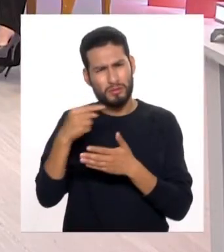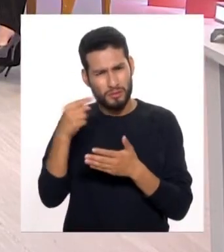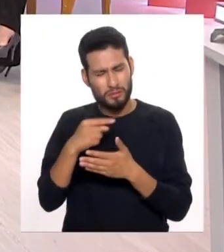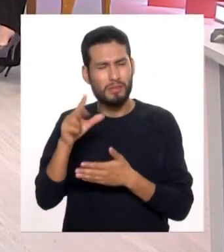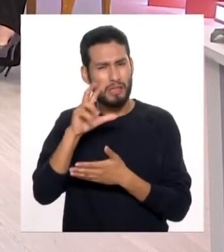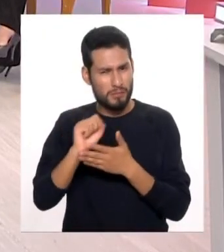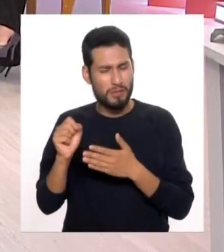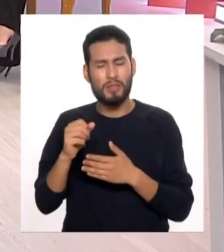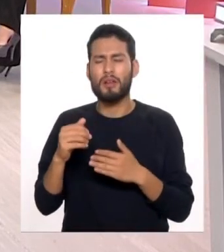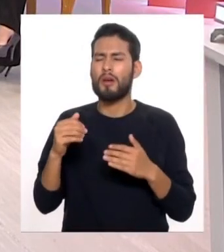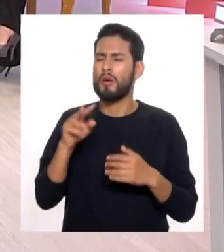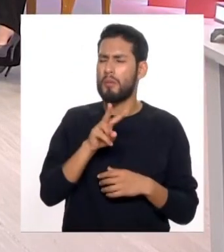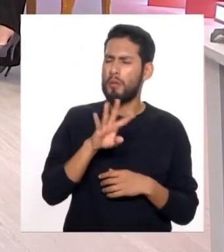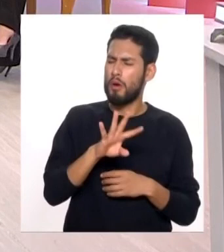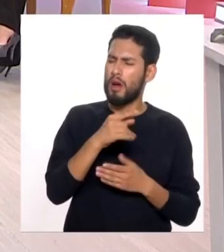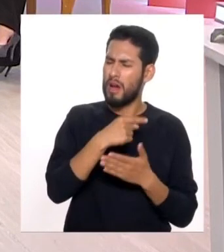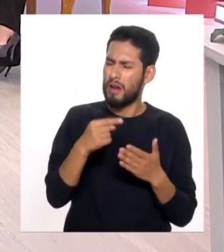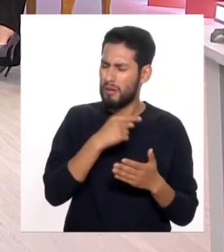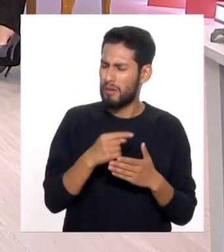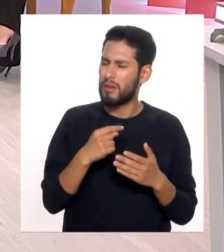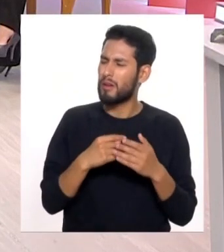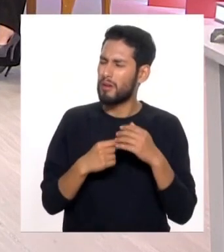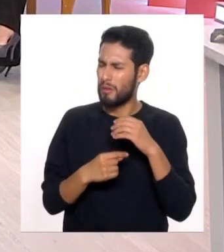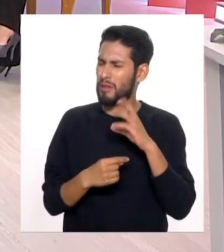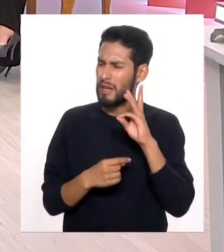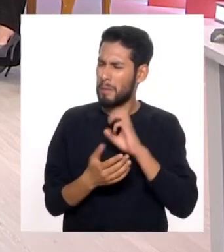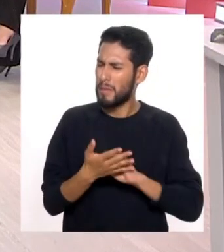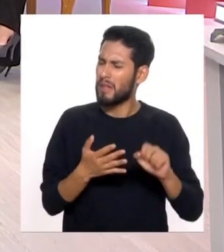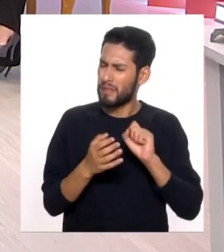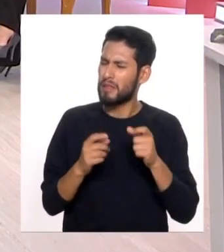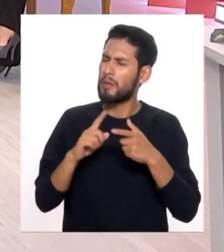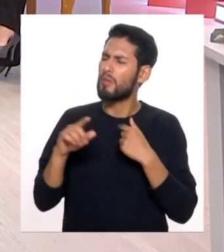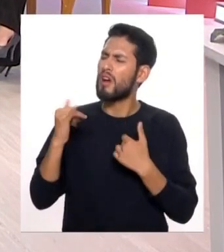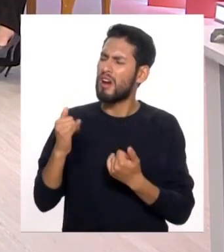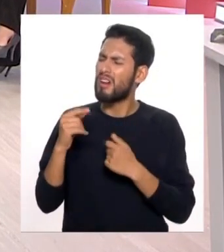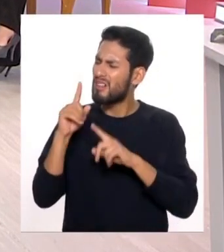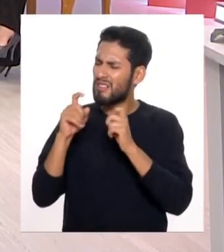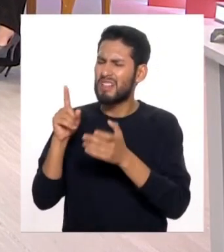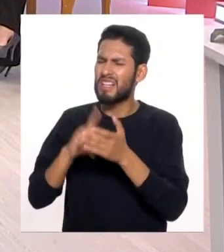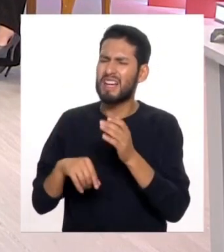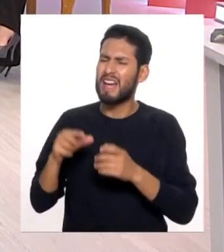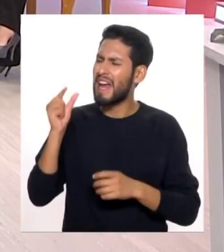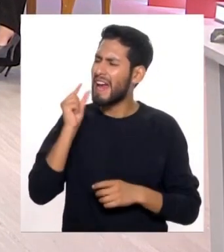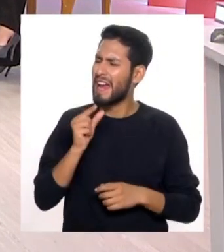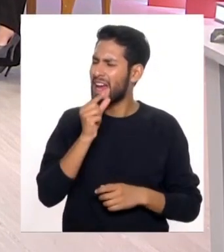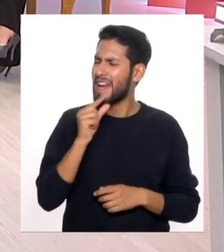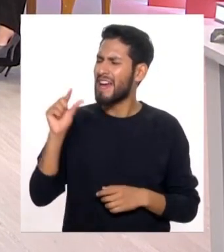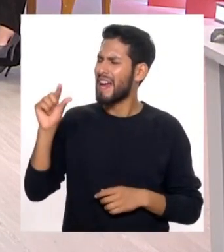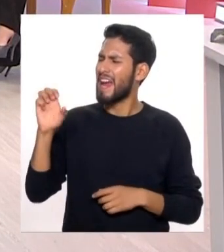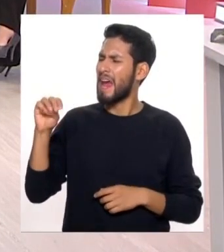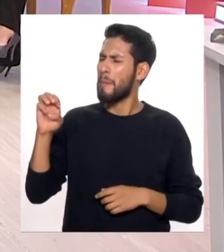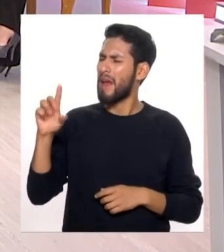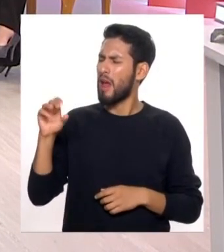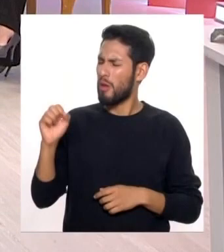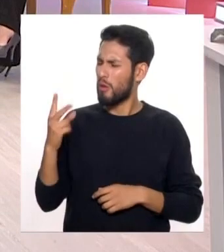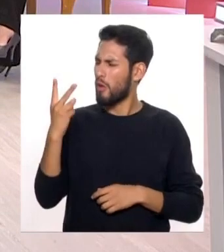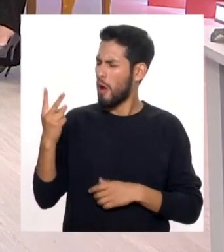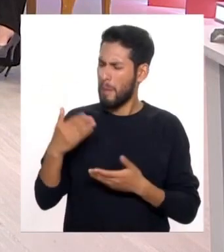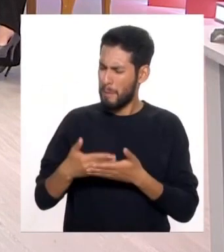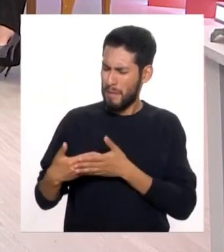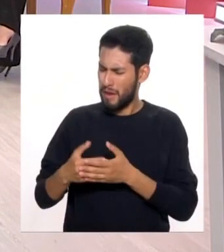prenatal, pero los gemelos que comparten una sola placenta, ¿no? Esto es perfectamente posible.